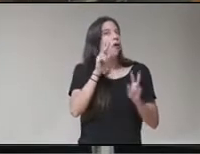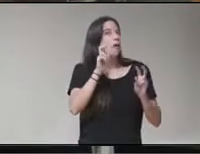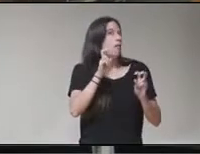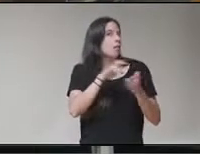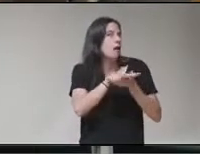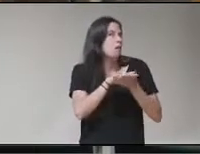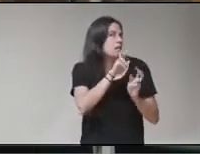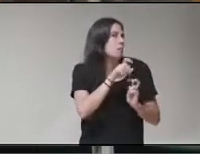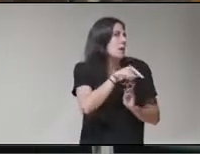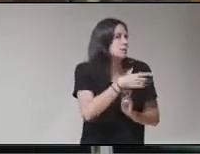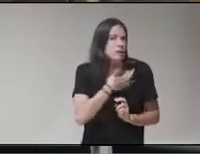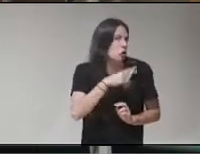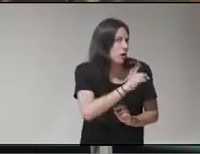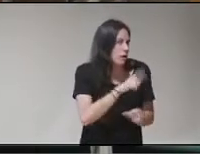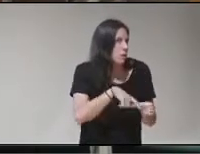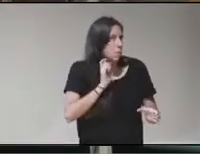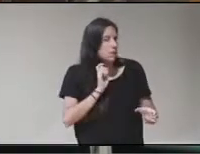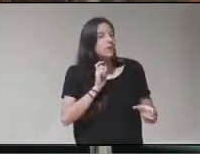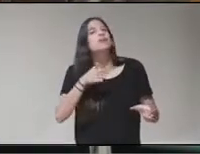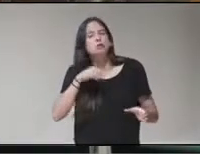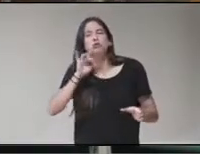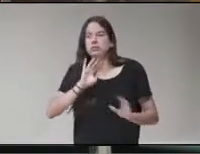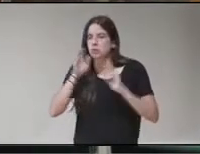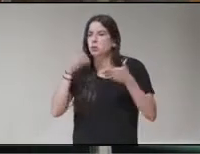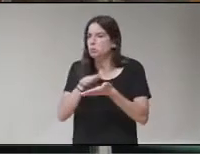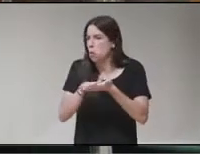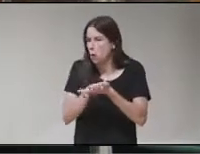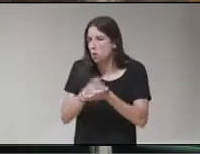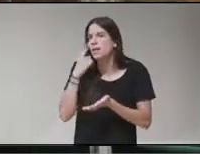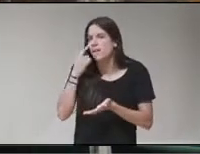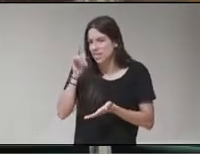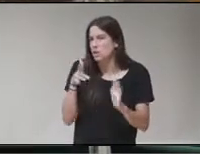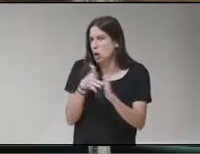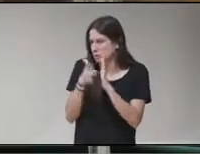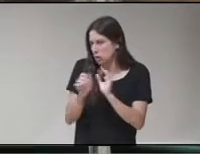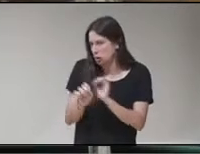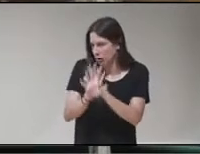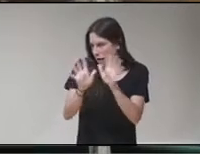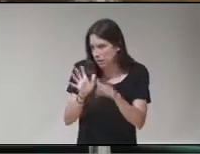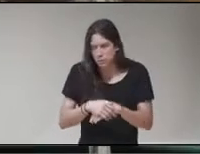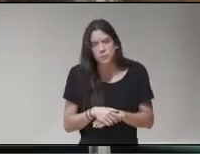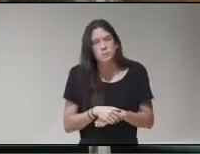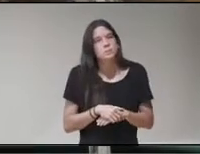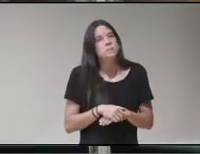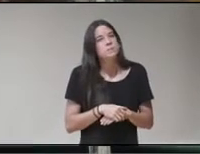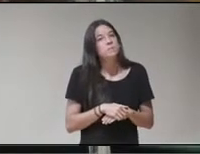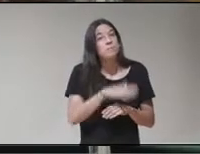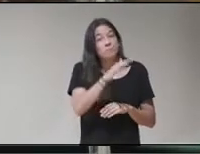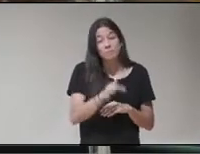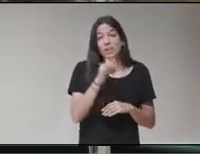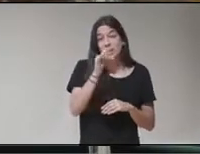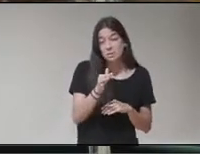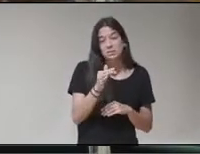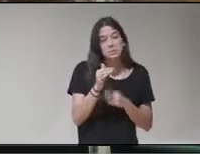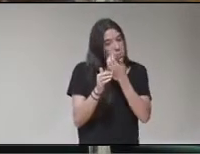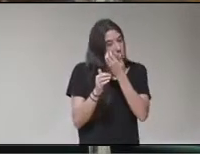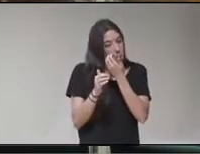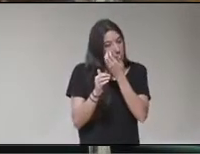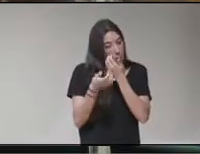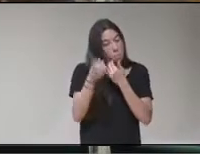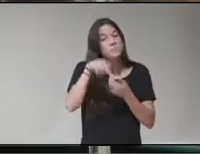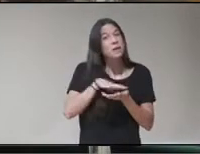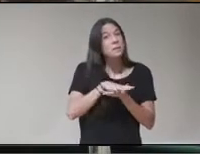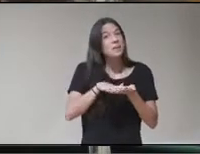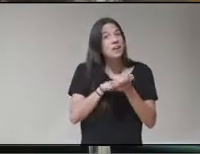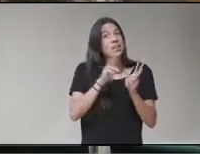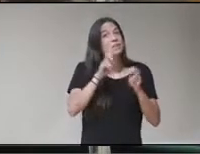vergel, yo me voy a meter y me voy a meter a tope, ya lo veréis. Además de ello, hablaré un poquito sobre la influencia